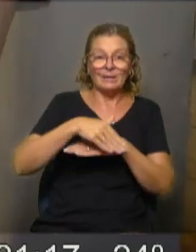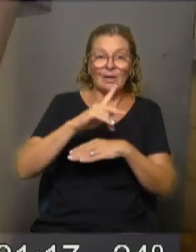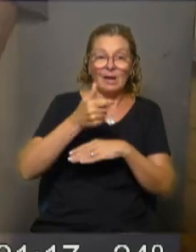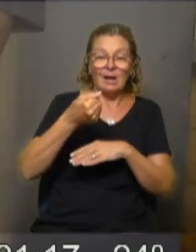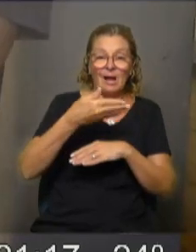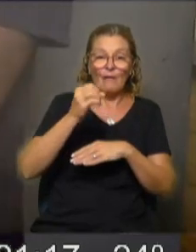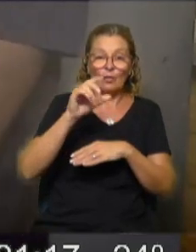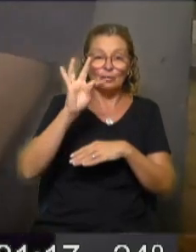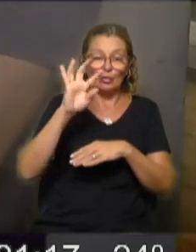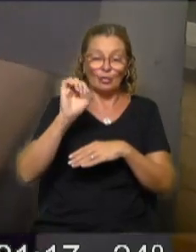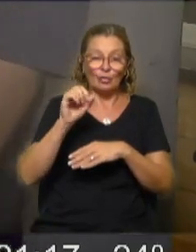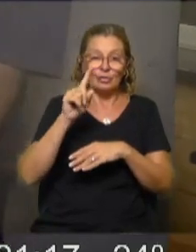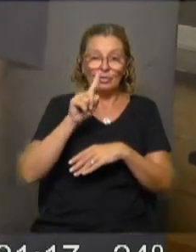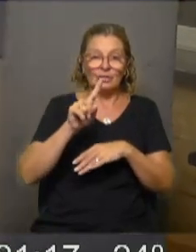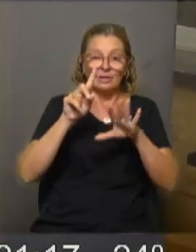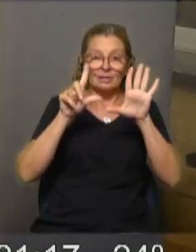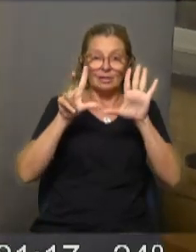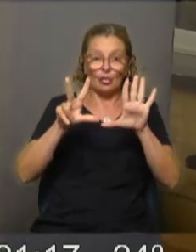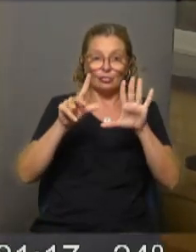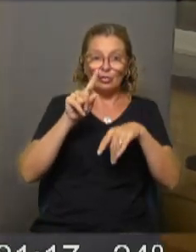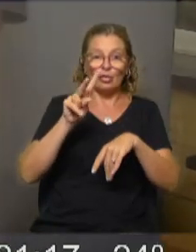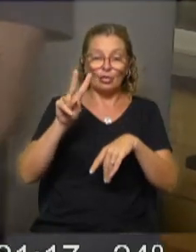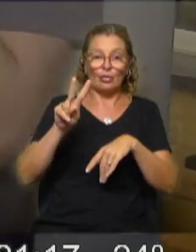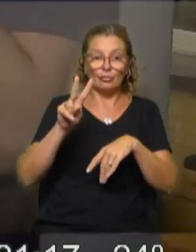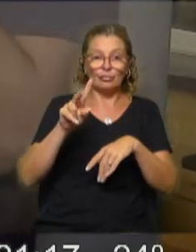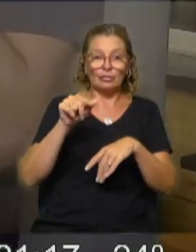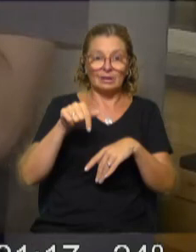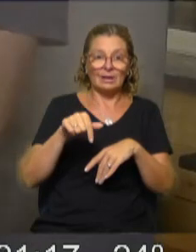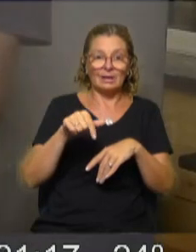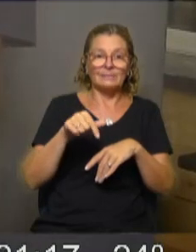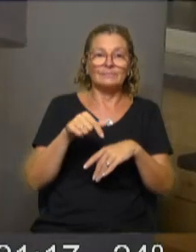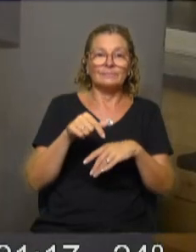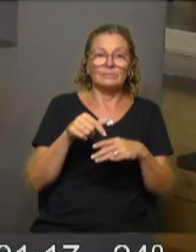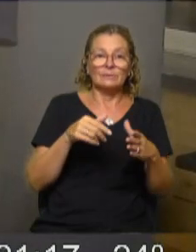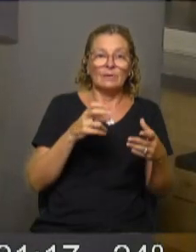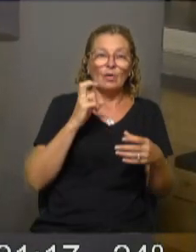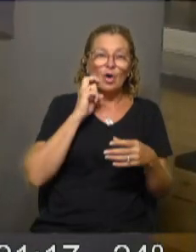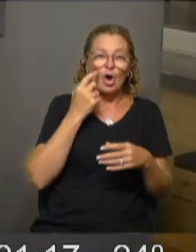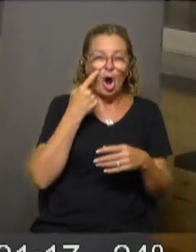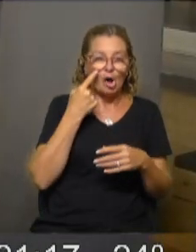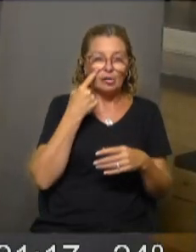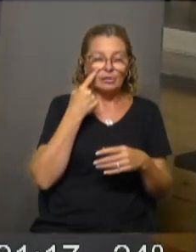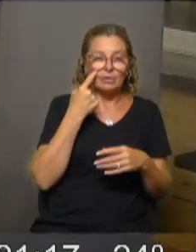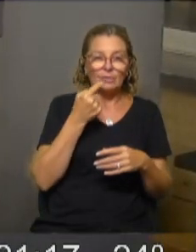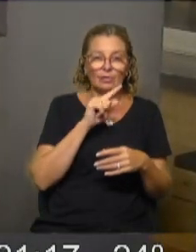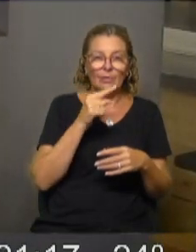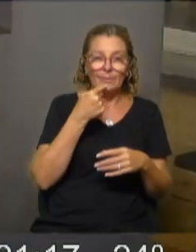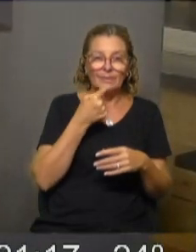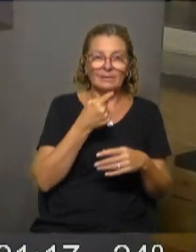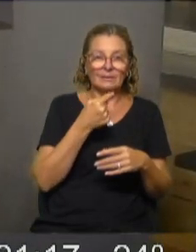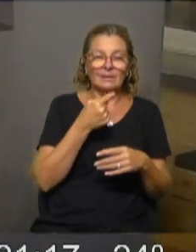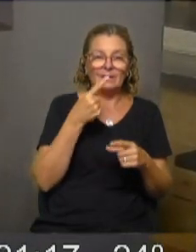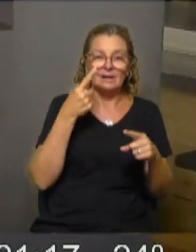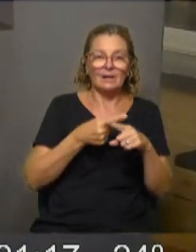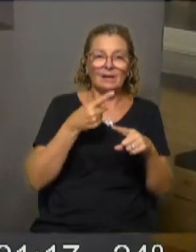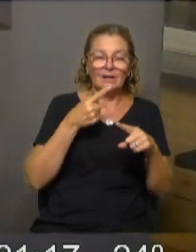Gaboto. Gaboto 1812. Gaboto 1812 es un boliche muy conocido, no vamos a decir porque en este caso es la